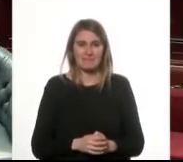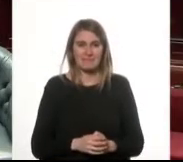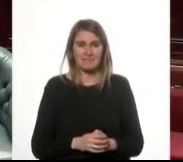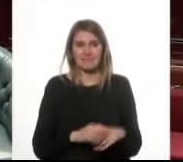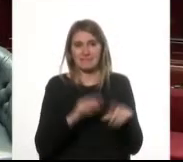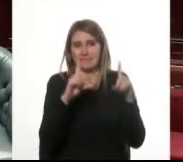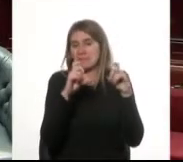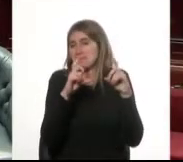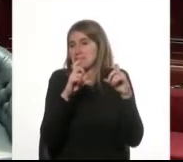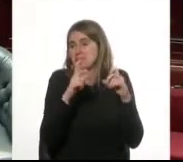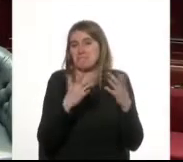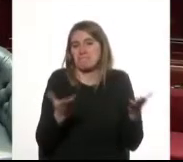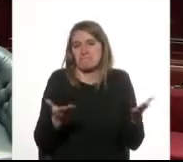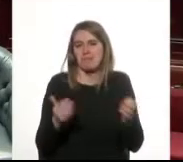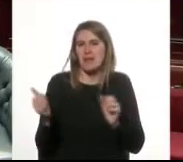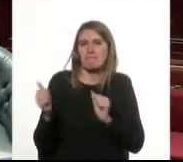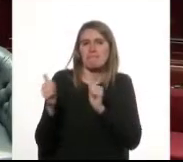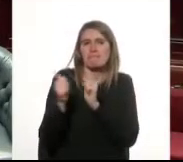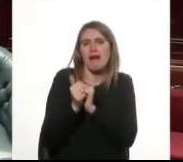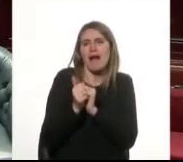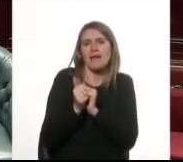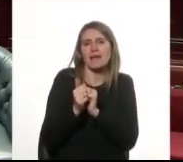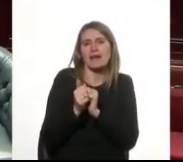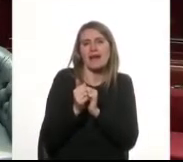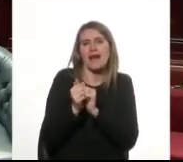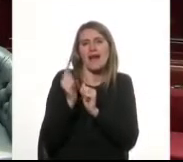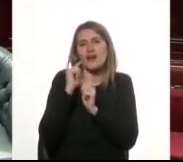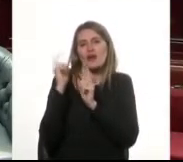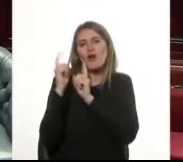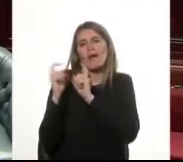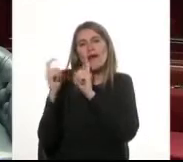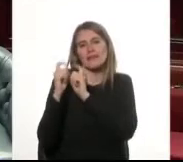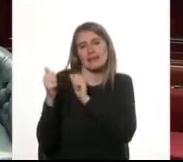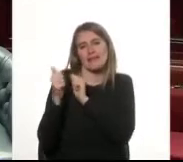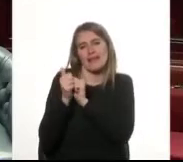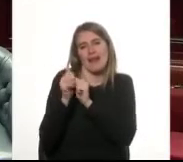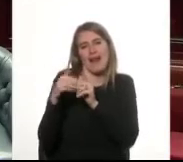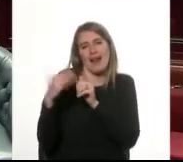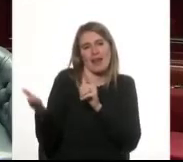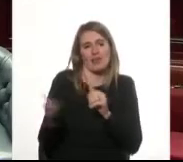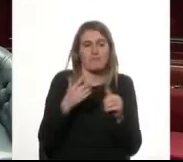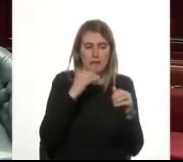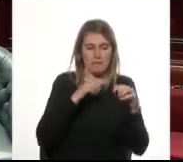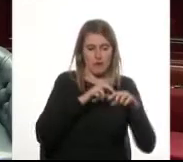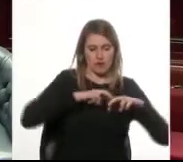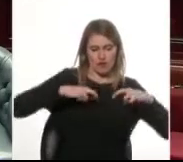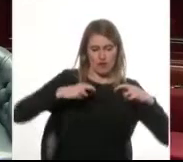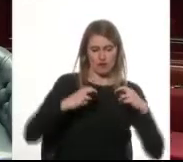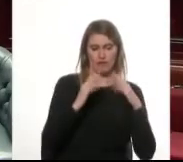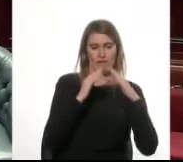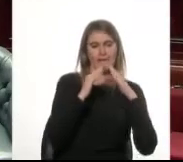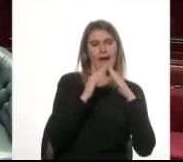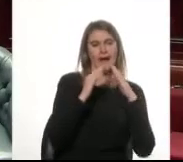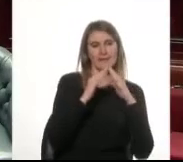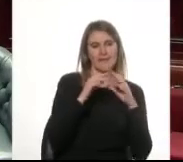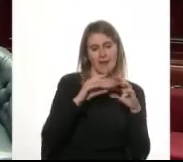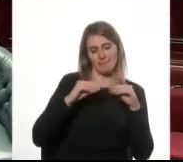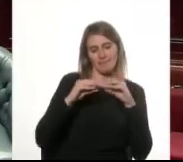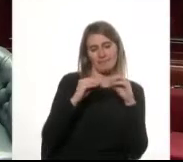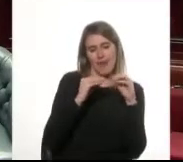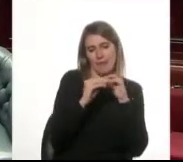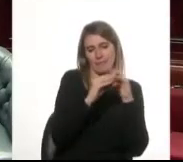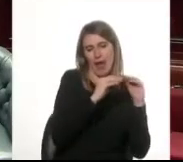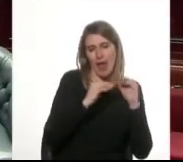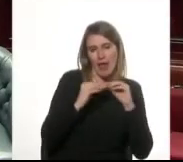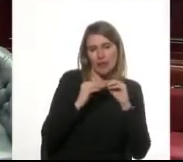Nos aparecían parejas románticas al lado de nuestro rancho, ahí a 20, 30